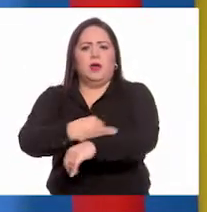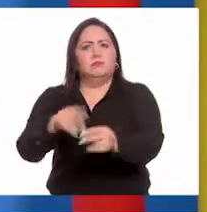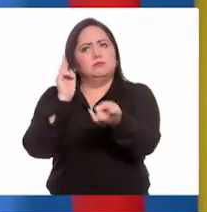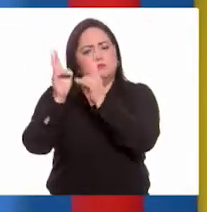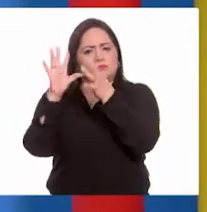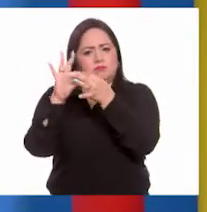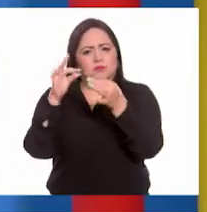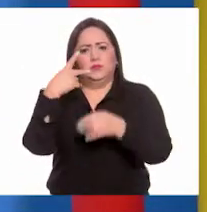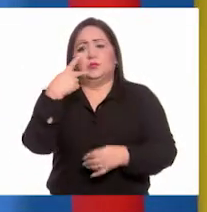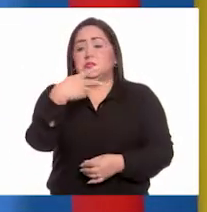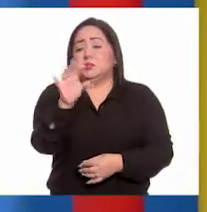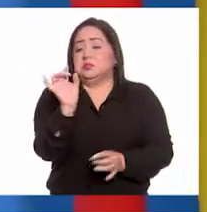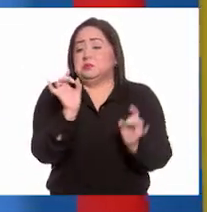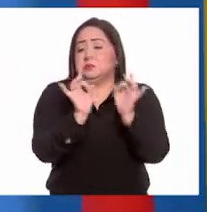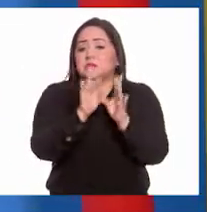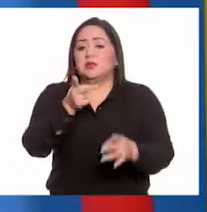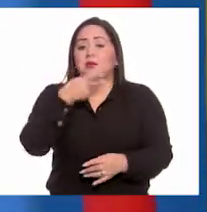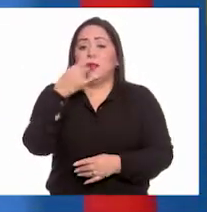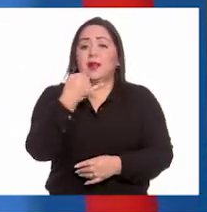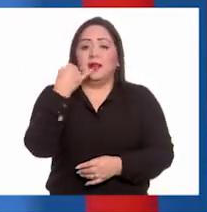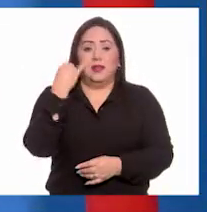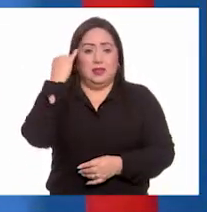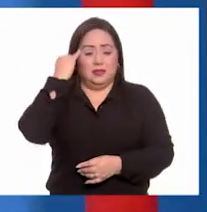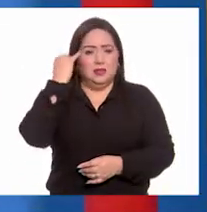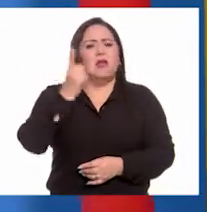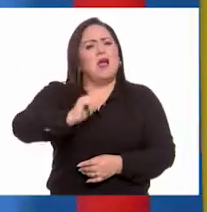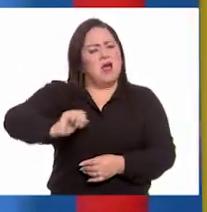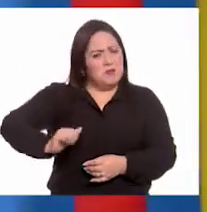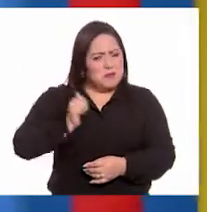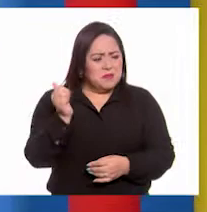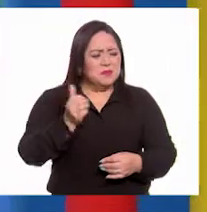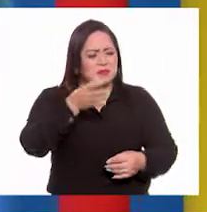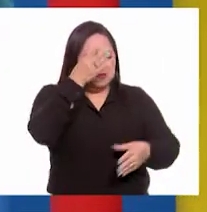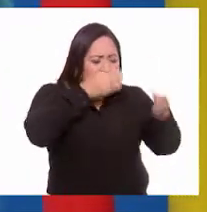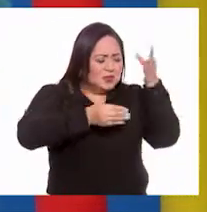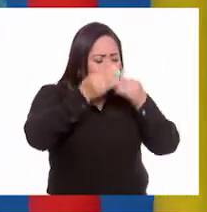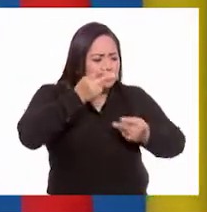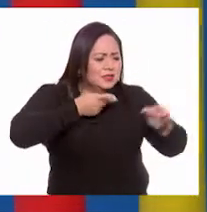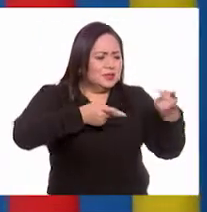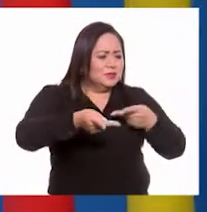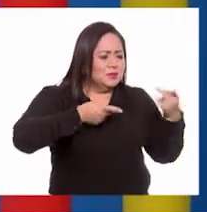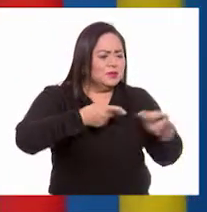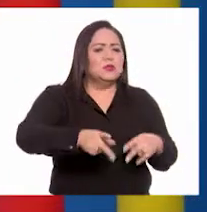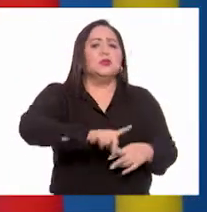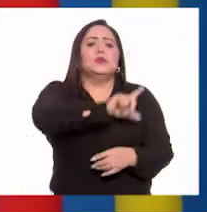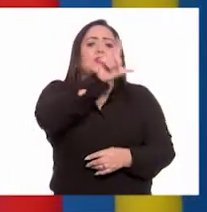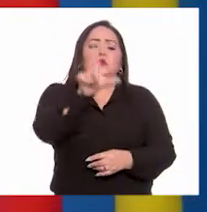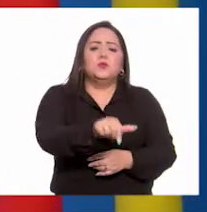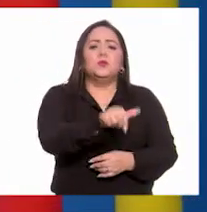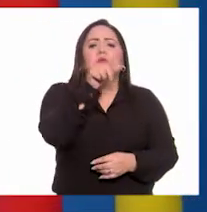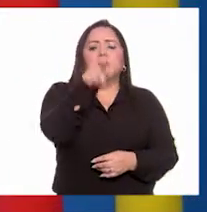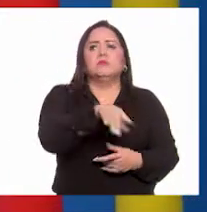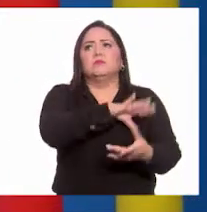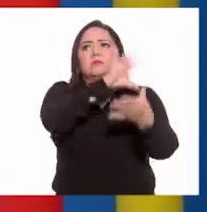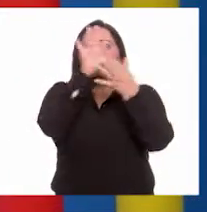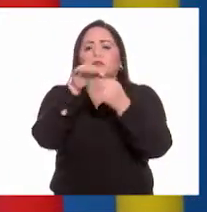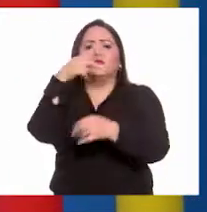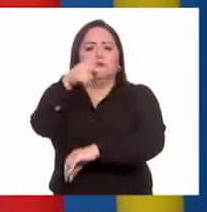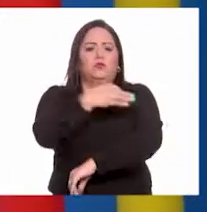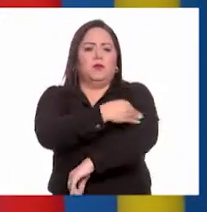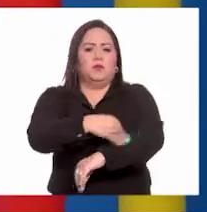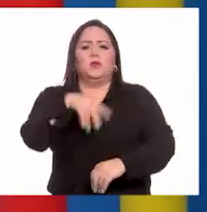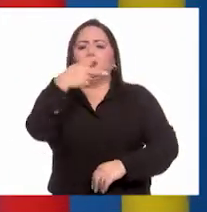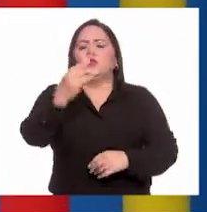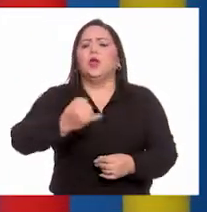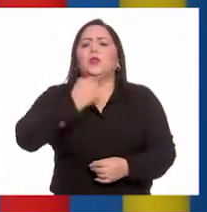con tu familia. Si tienes la fortuna de hablar una lengua indígena, aprovecha este momento para practicarla y platica con